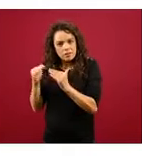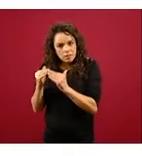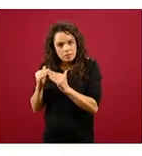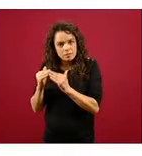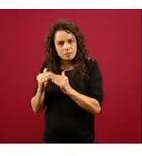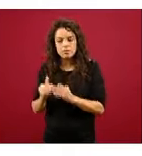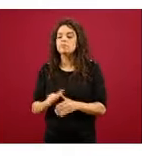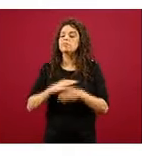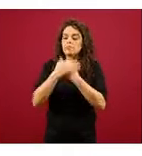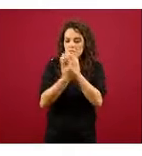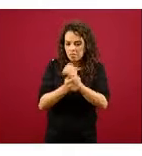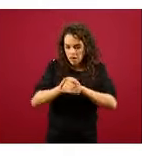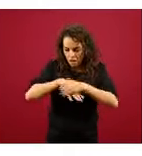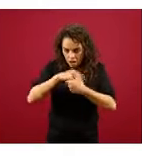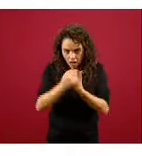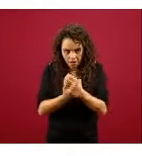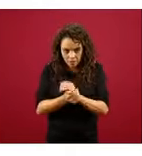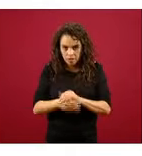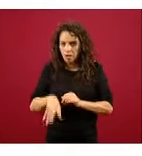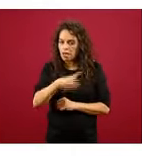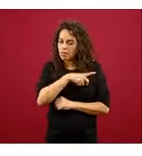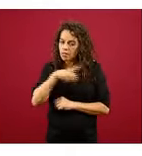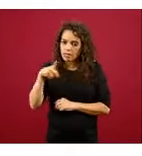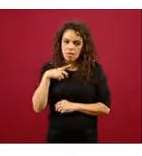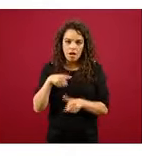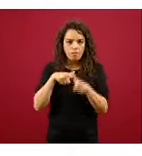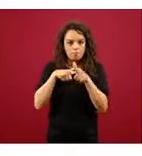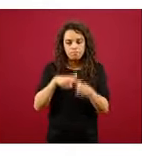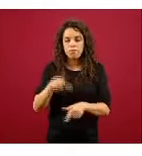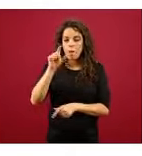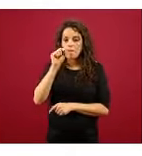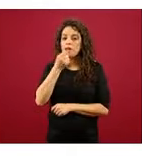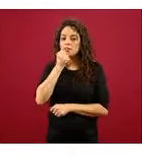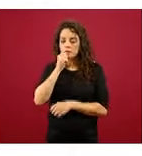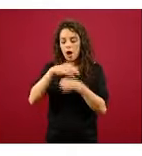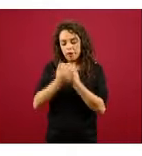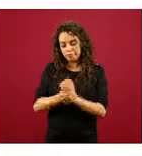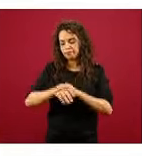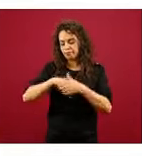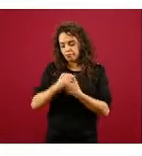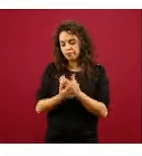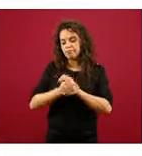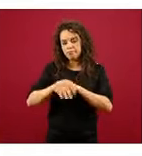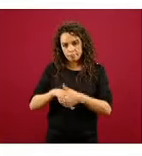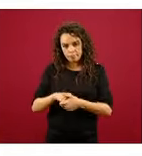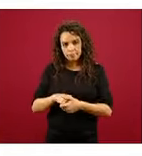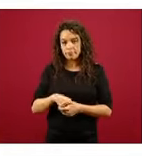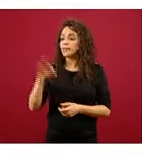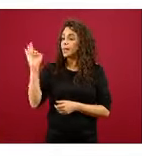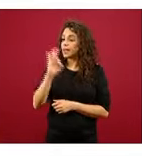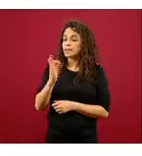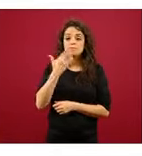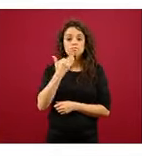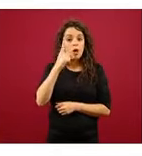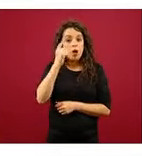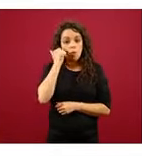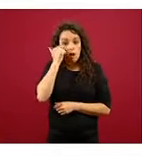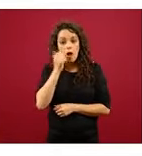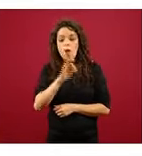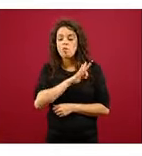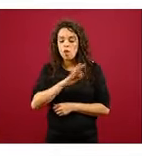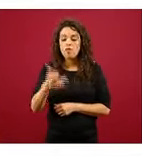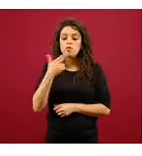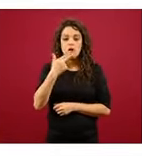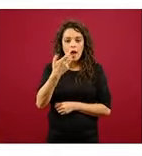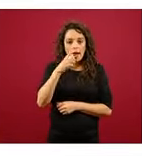manos, como ya sabemos, por lo menos durante 20 segundos. Si no tengo al alcance agua y jabón, puedo utilizar el alcohol gel. Pero esto